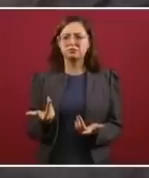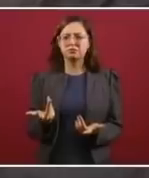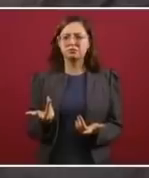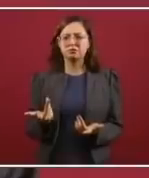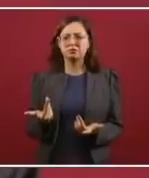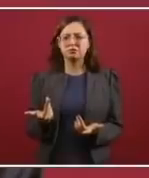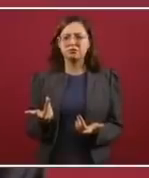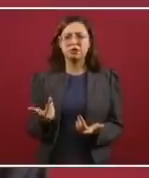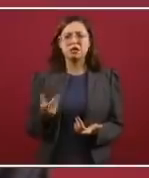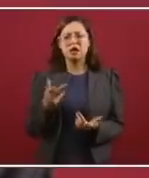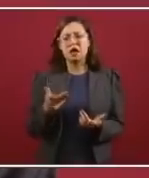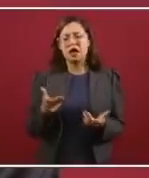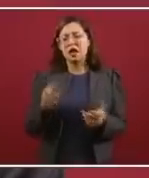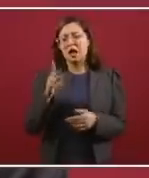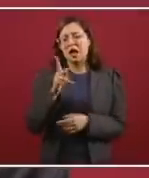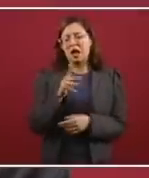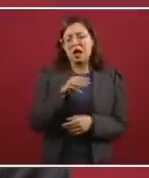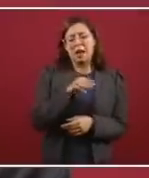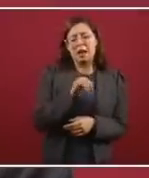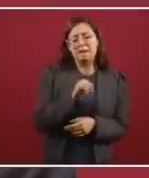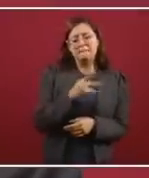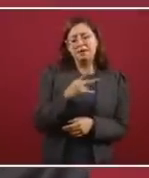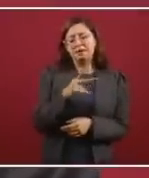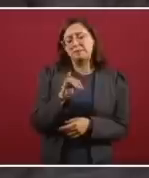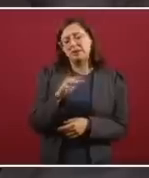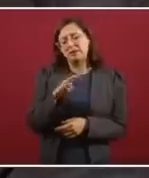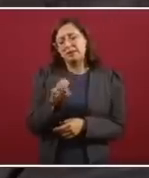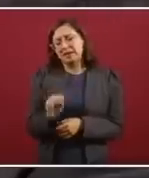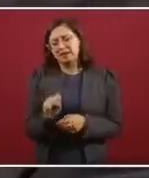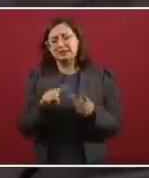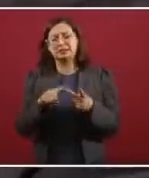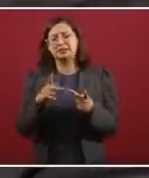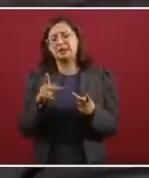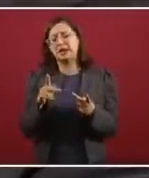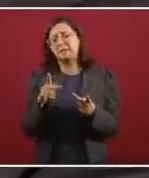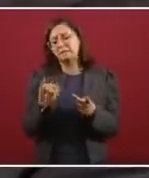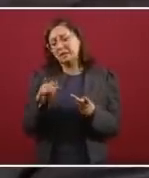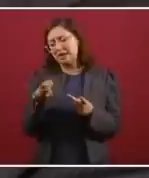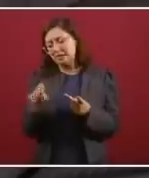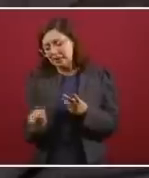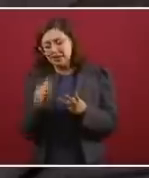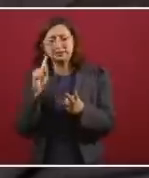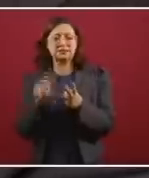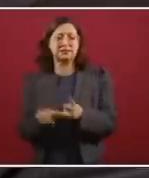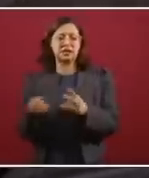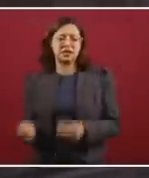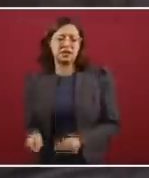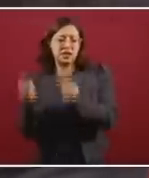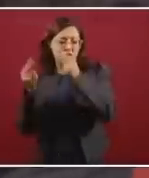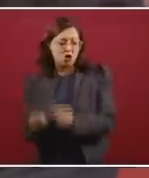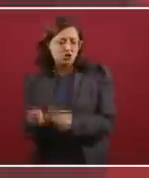los pequeños, medianos empresarios, comerciantes, pequeños, medianos